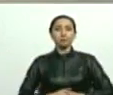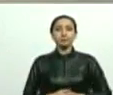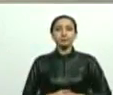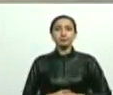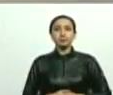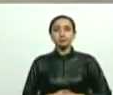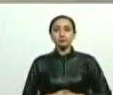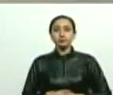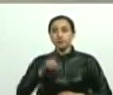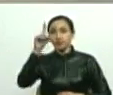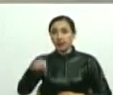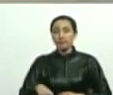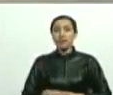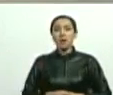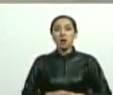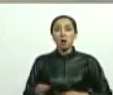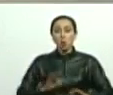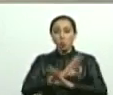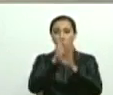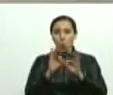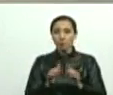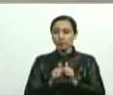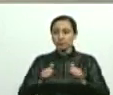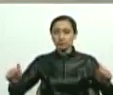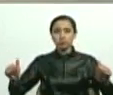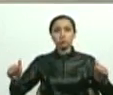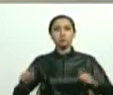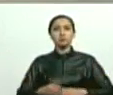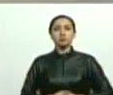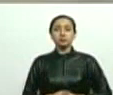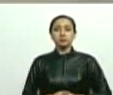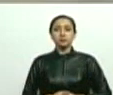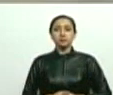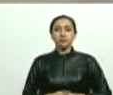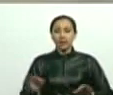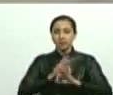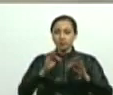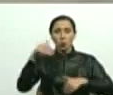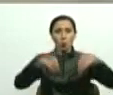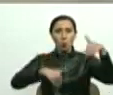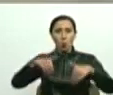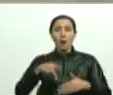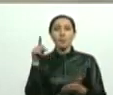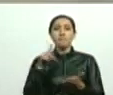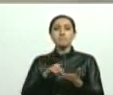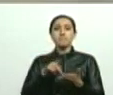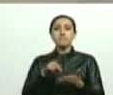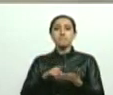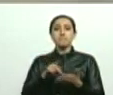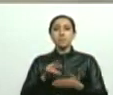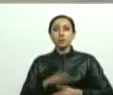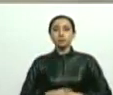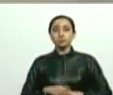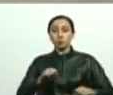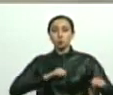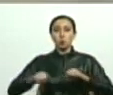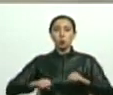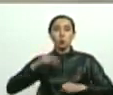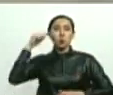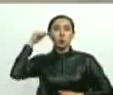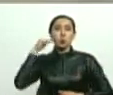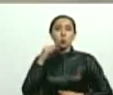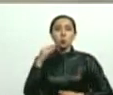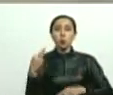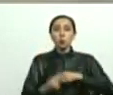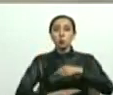Y con una maniobra las separaron. Entonces la primera elección que participó el Movimiento Bolivariano